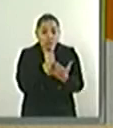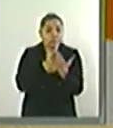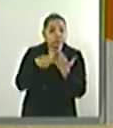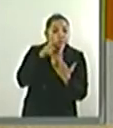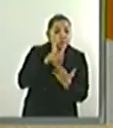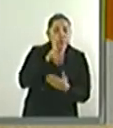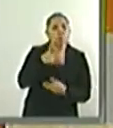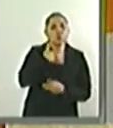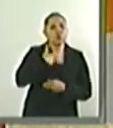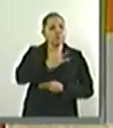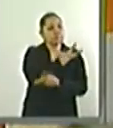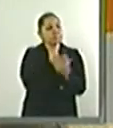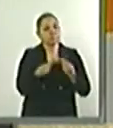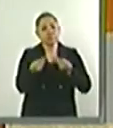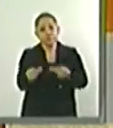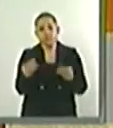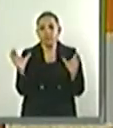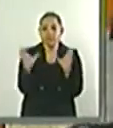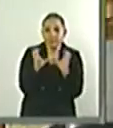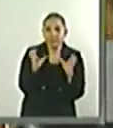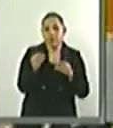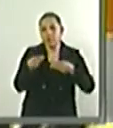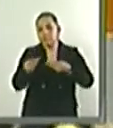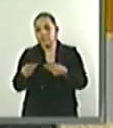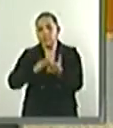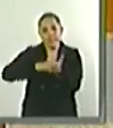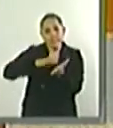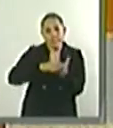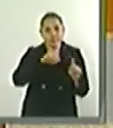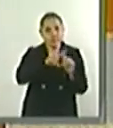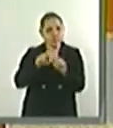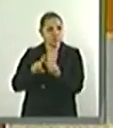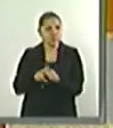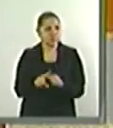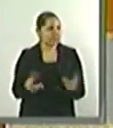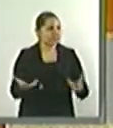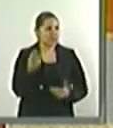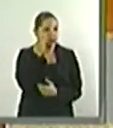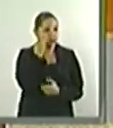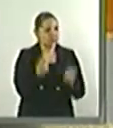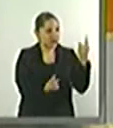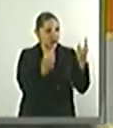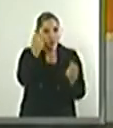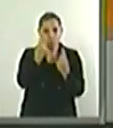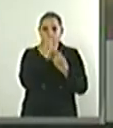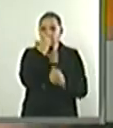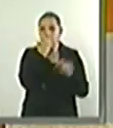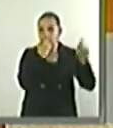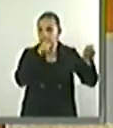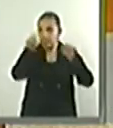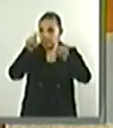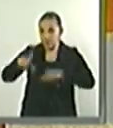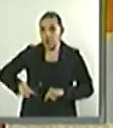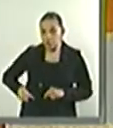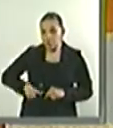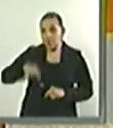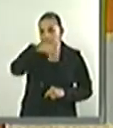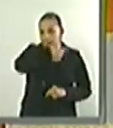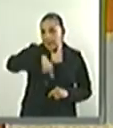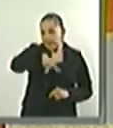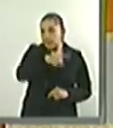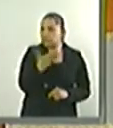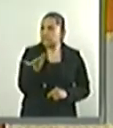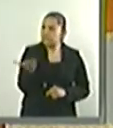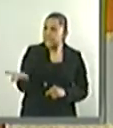condiciona su pago la práctica de exigir cuotas en las escuelas públicas es conocida en la sociedad